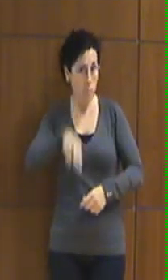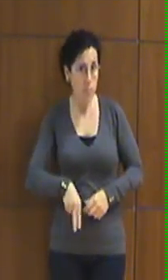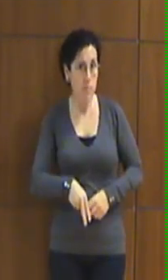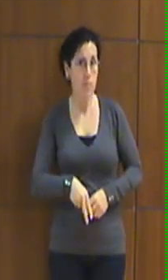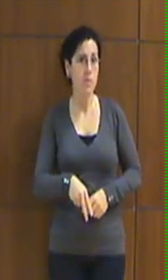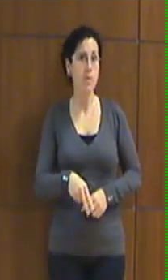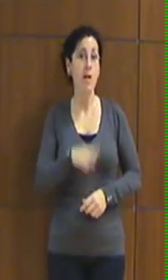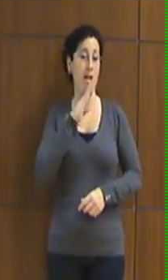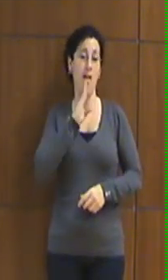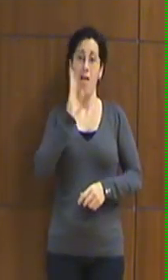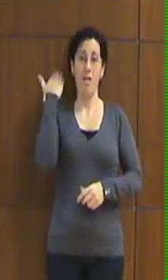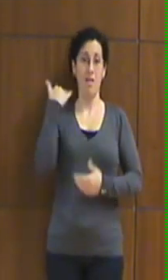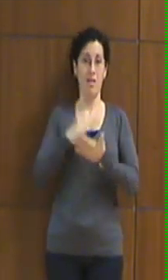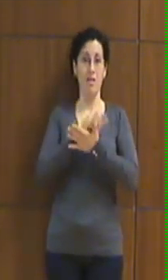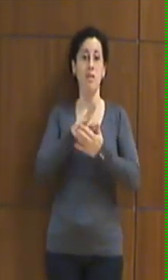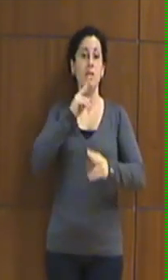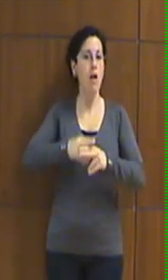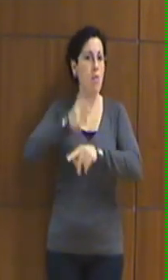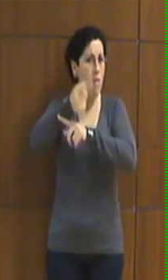a lo de antes. ¿Esto es una obligación?